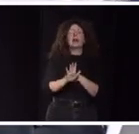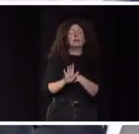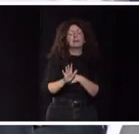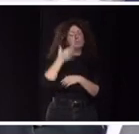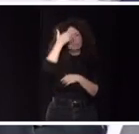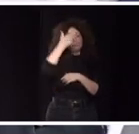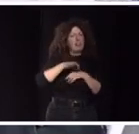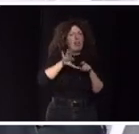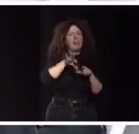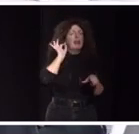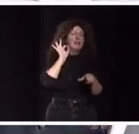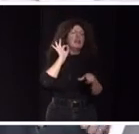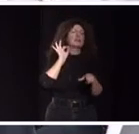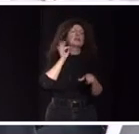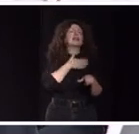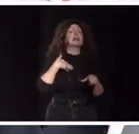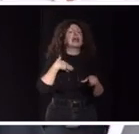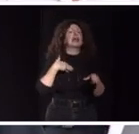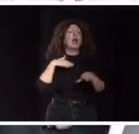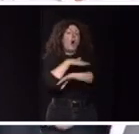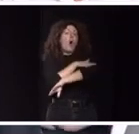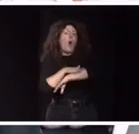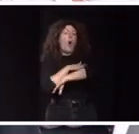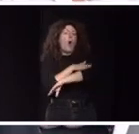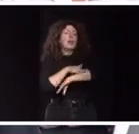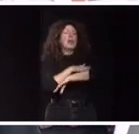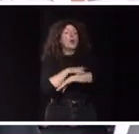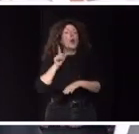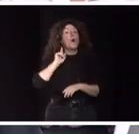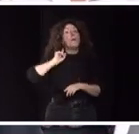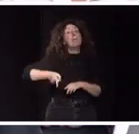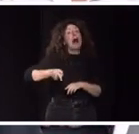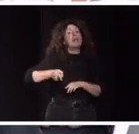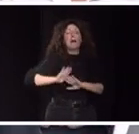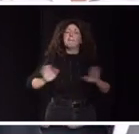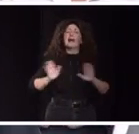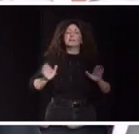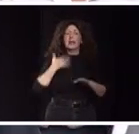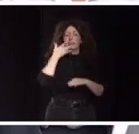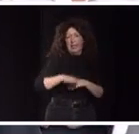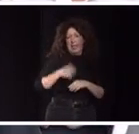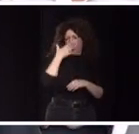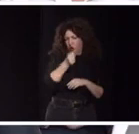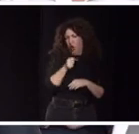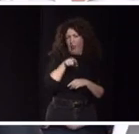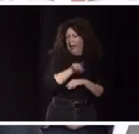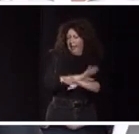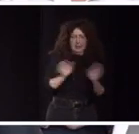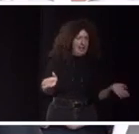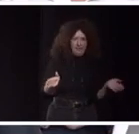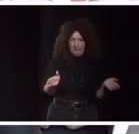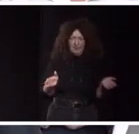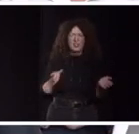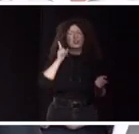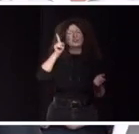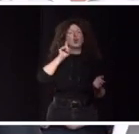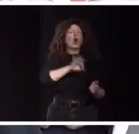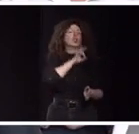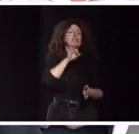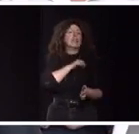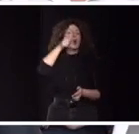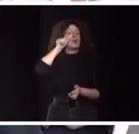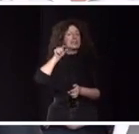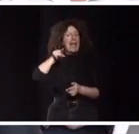decidido a conformar un gobierno en el que solo mande el Partido Socialista, en el que solo mande el señor